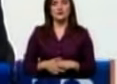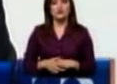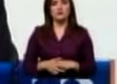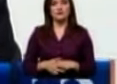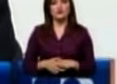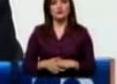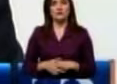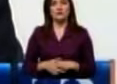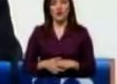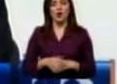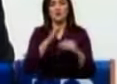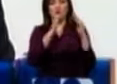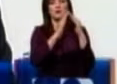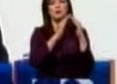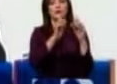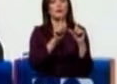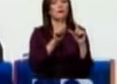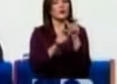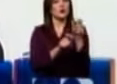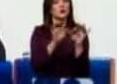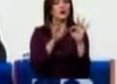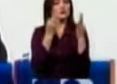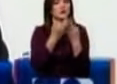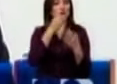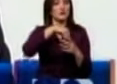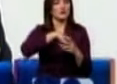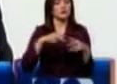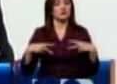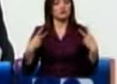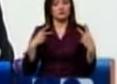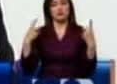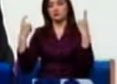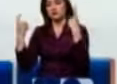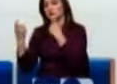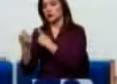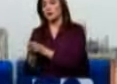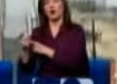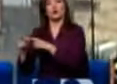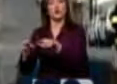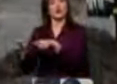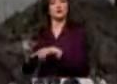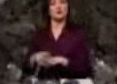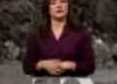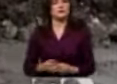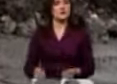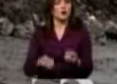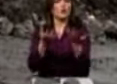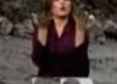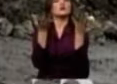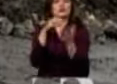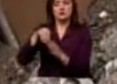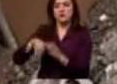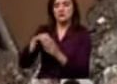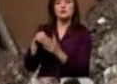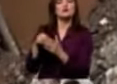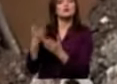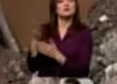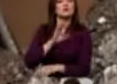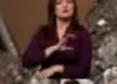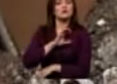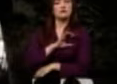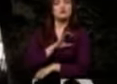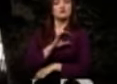hay que relocalizar, estamos generando un censo para determinar exactamente el número de familias. Pero ¿cuántos y cuáles son los fondos con los que cuenta